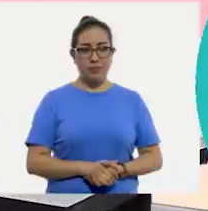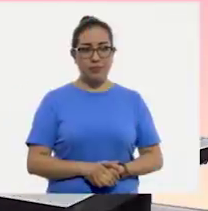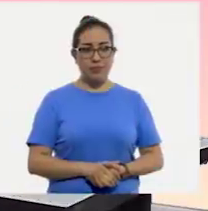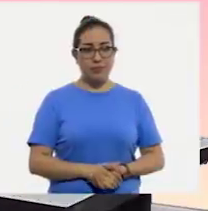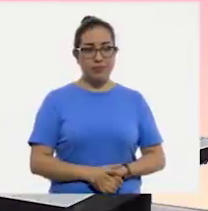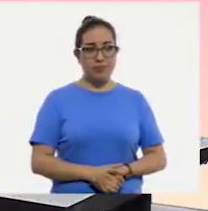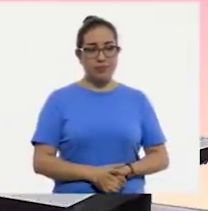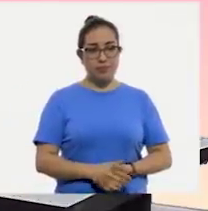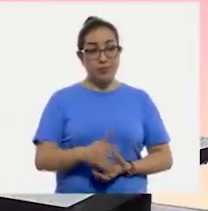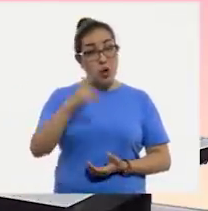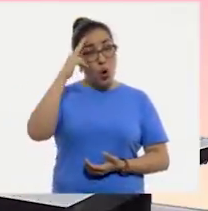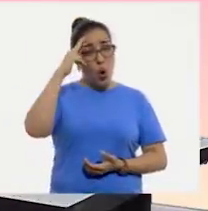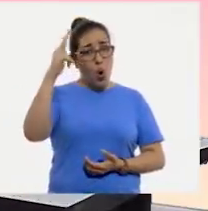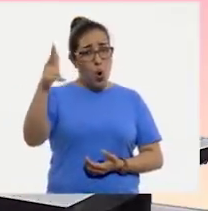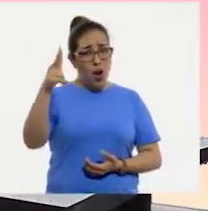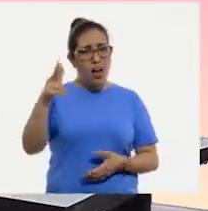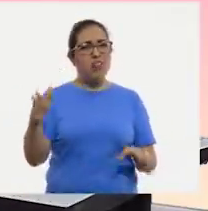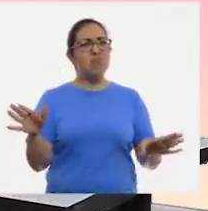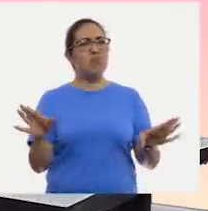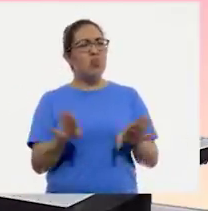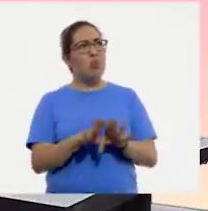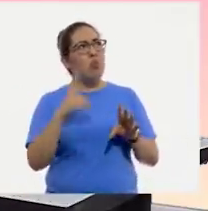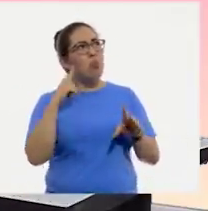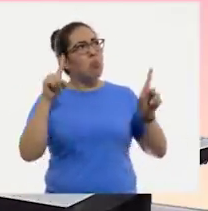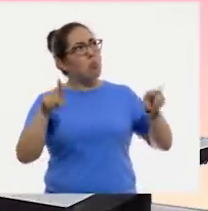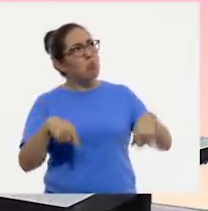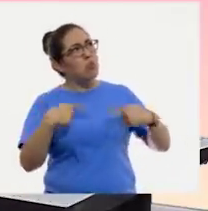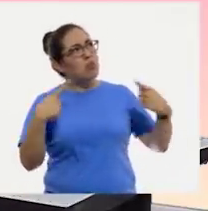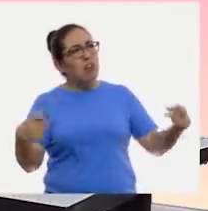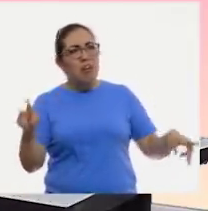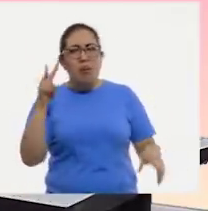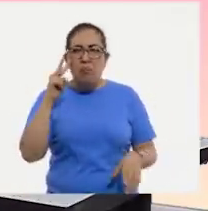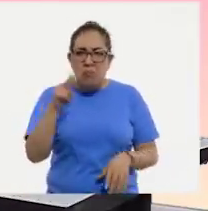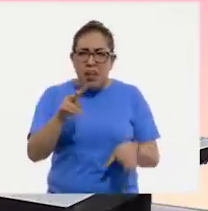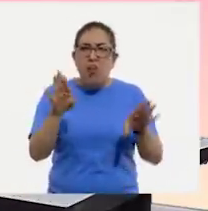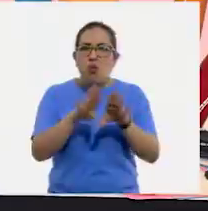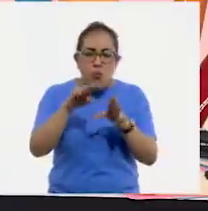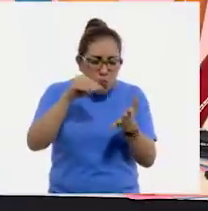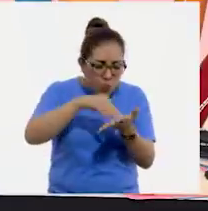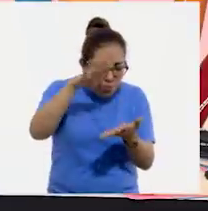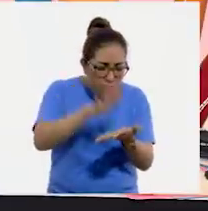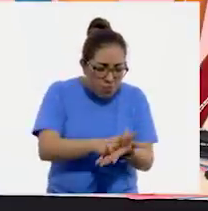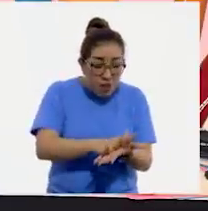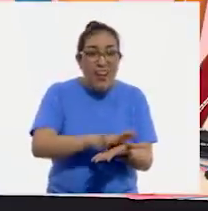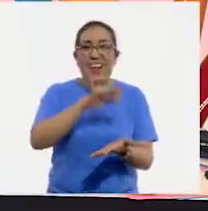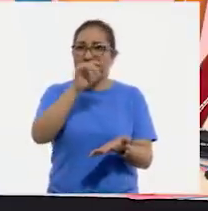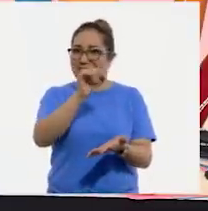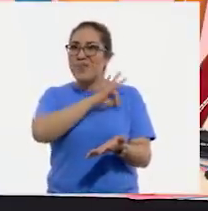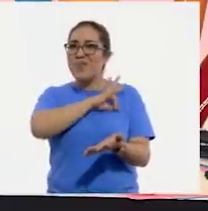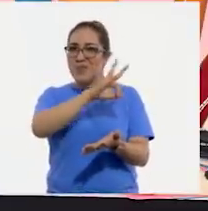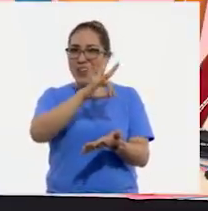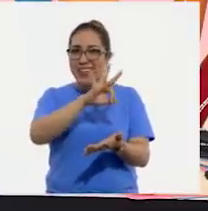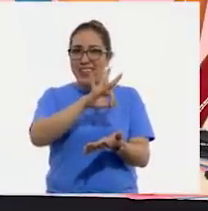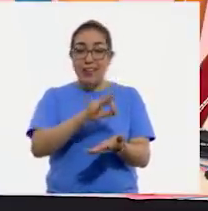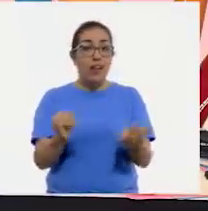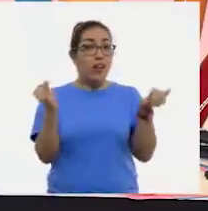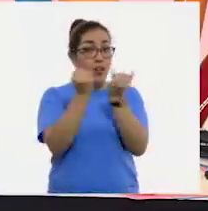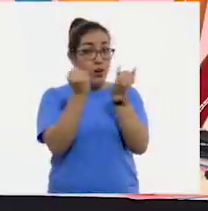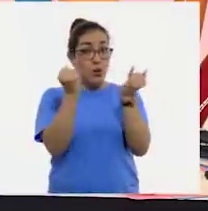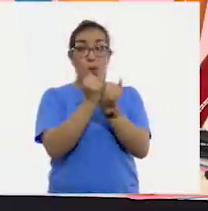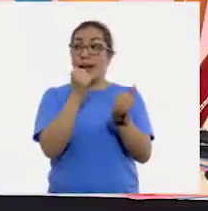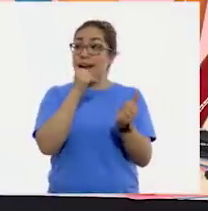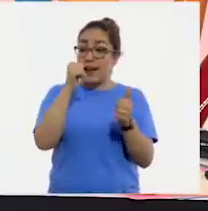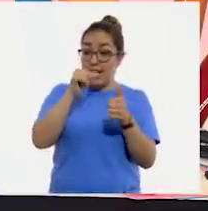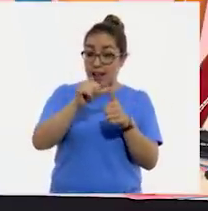Hola, ¿cómo se verían los sonidos musicales? Pues, ¿qué creen? Que es posible. De la misma manera en que las letras